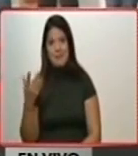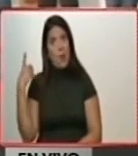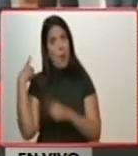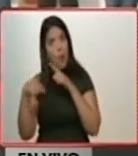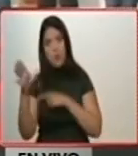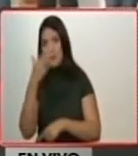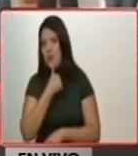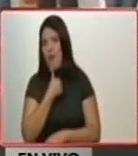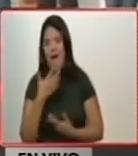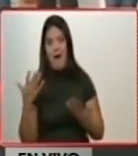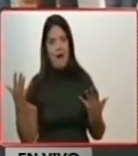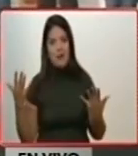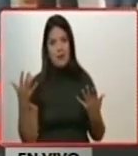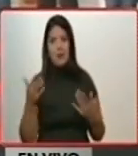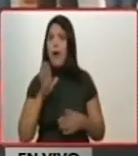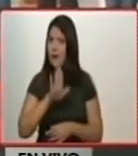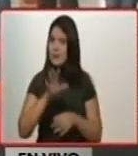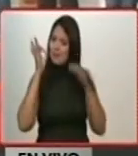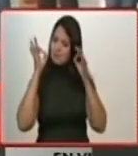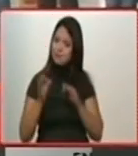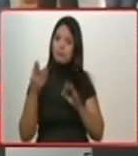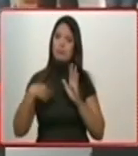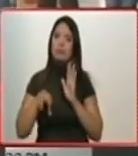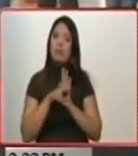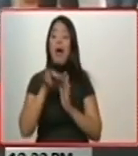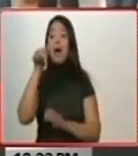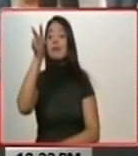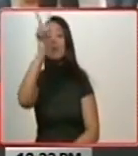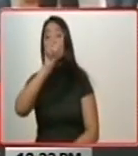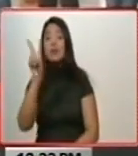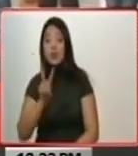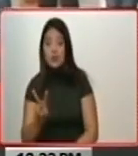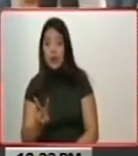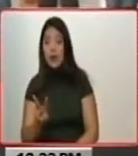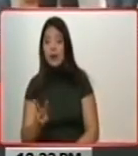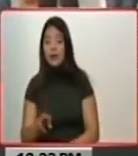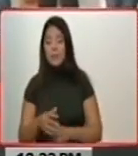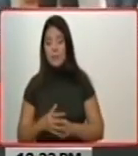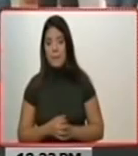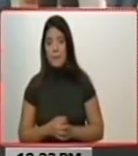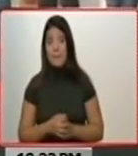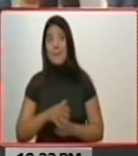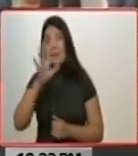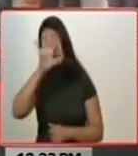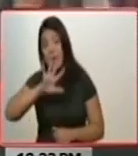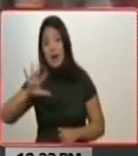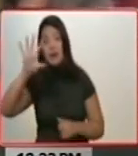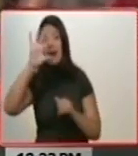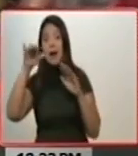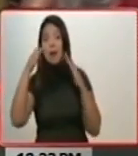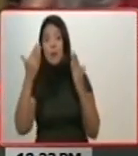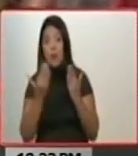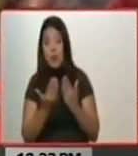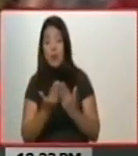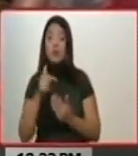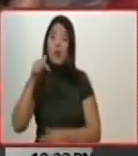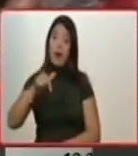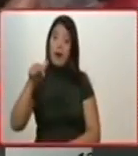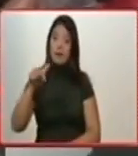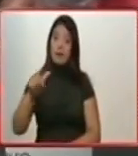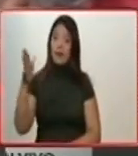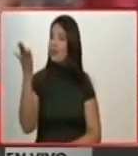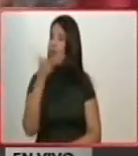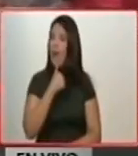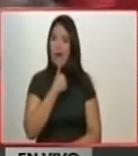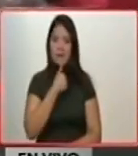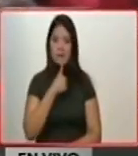No hay, y así lo afirmamos, en Venezuela, no, ¿qué digo en Venezuela? En el mundo, en este continente y en el mundo, no hay